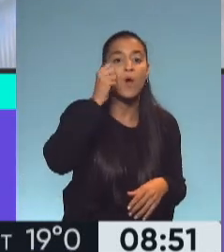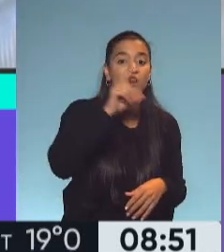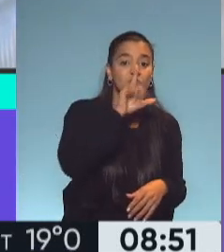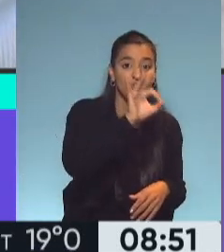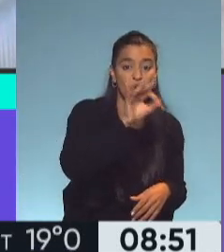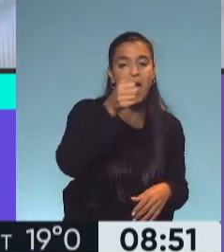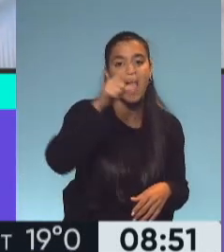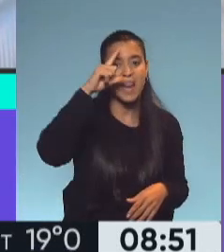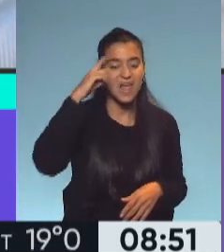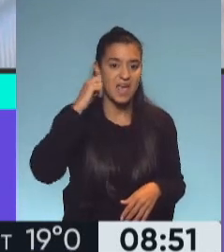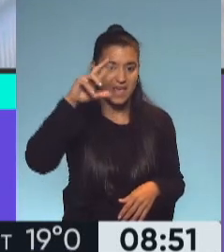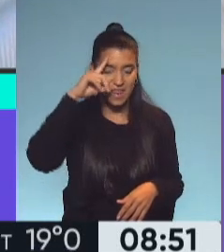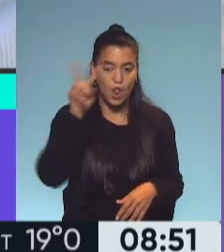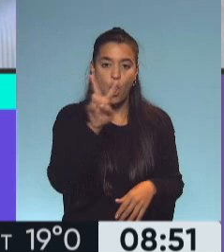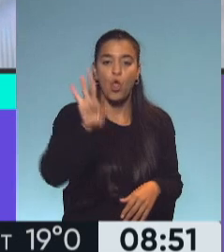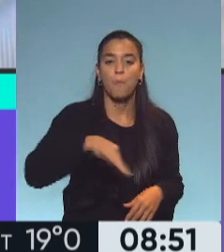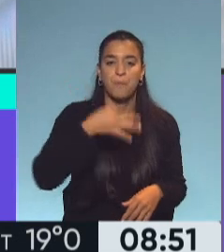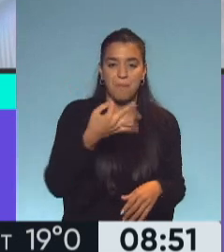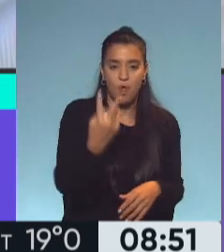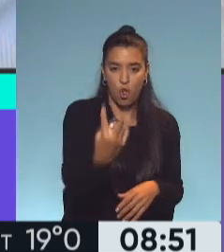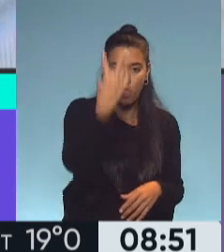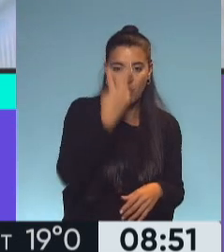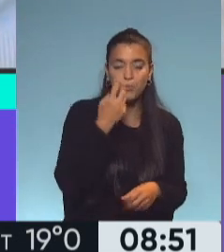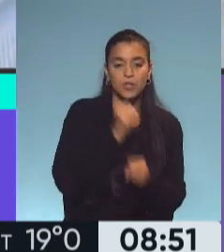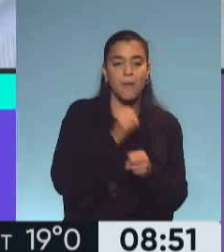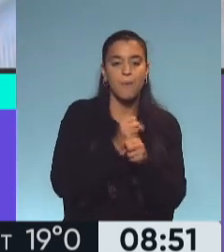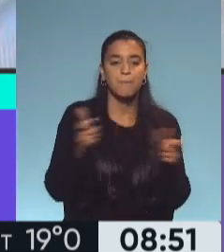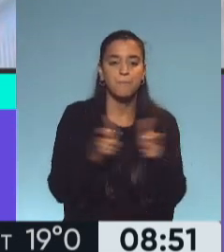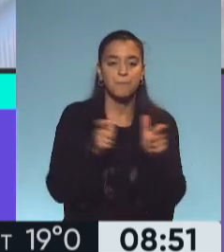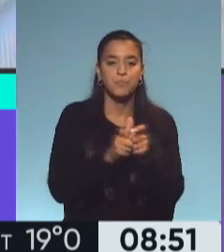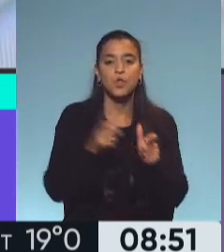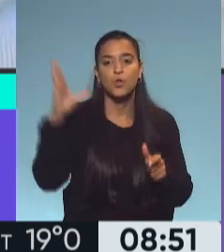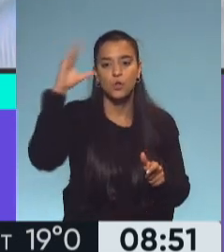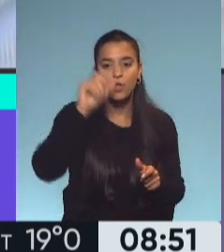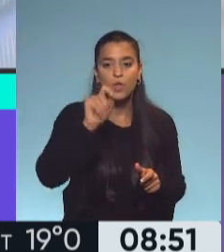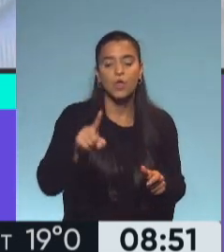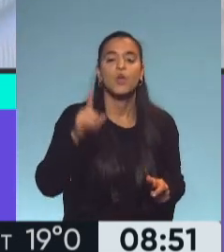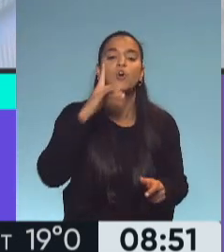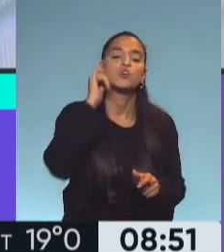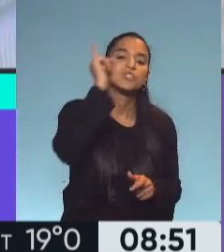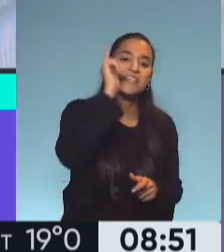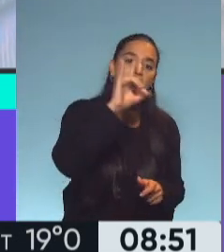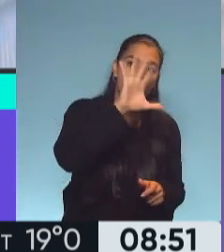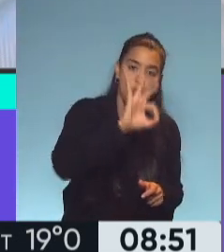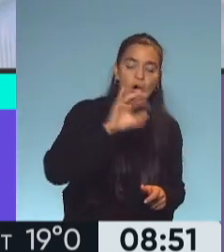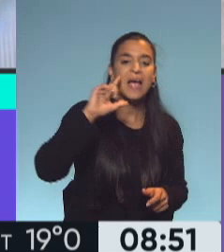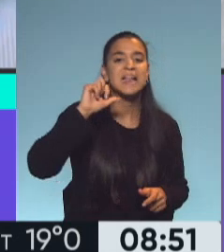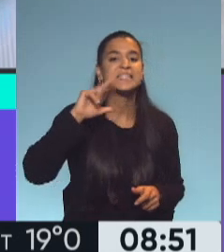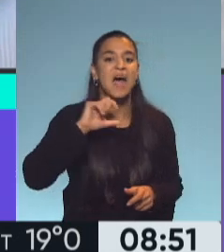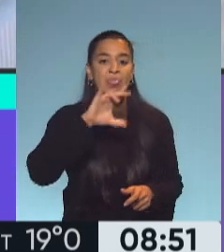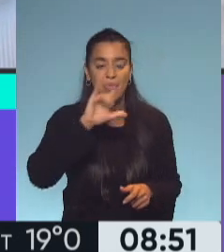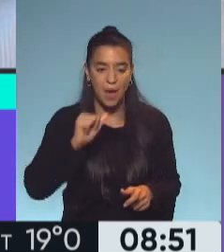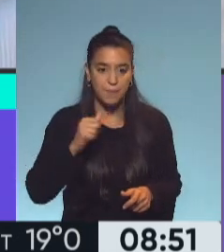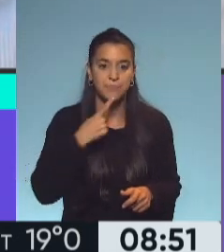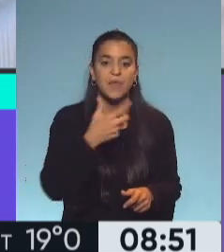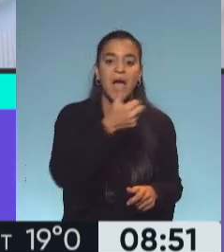se quedaron con estos premios por su trabajo en la película Nocturna de Gonzalo Calzada. Así que felicitaciones para Ana